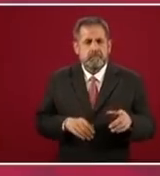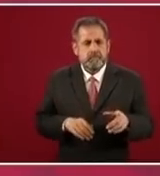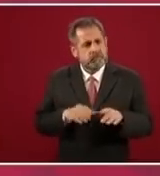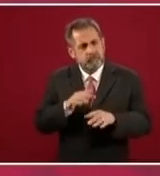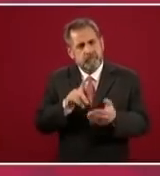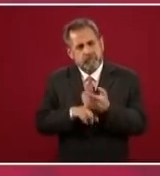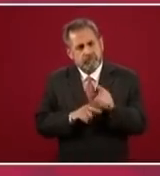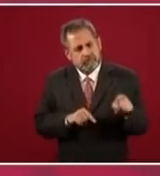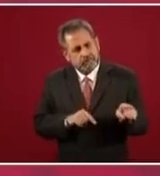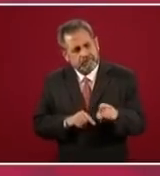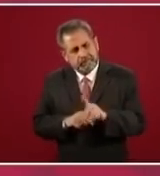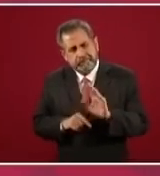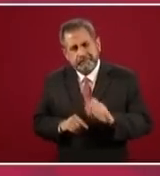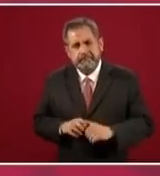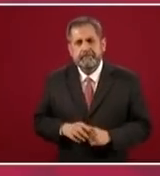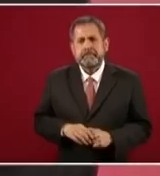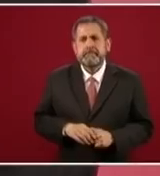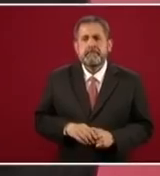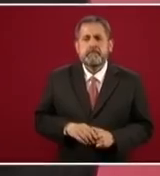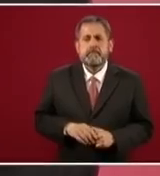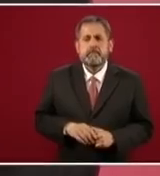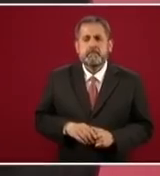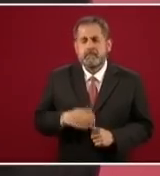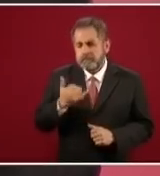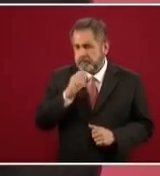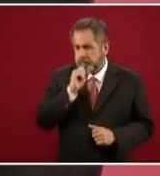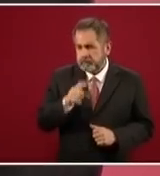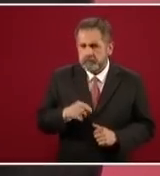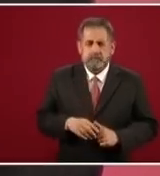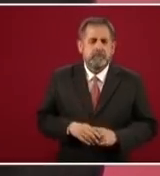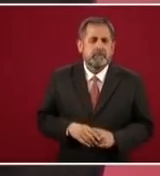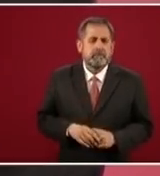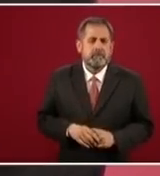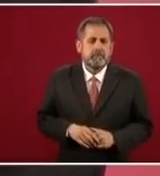sobre esta situación y